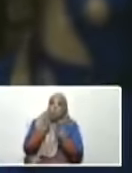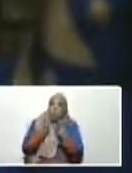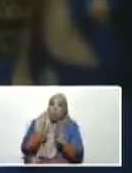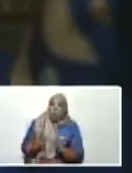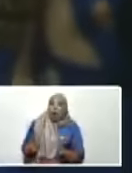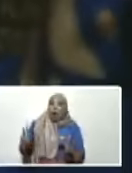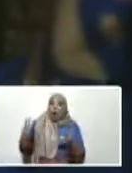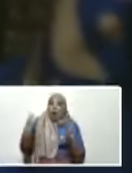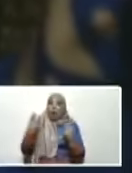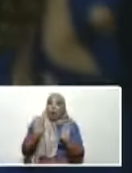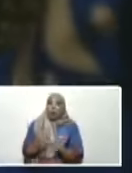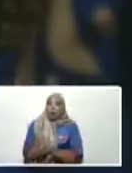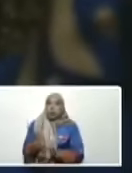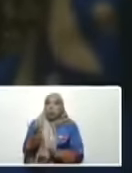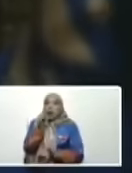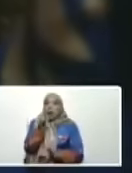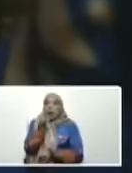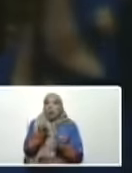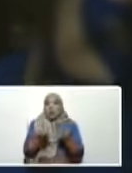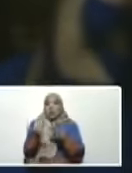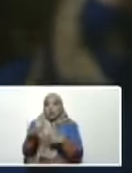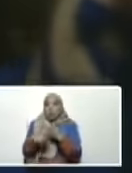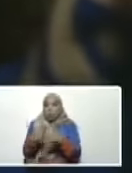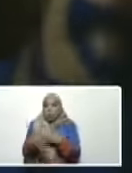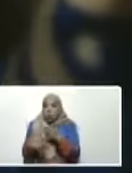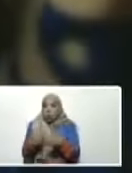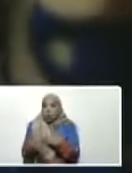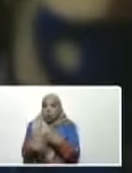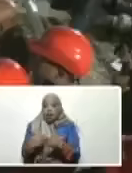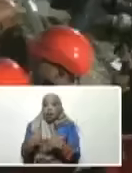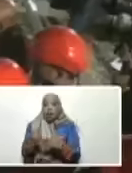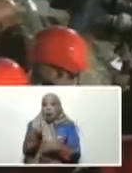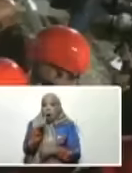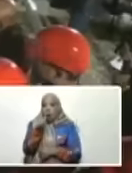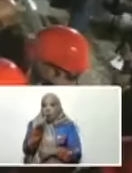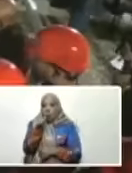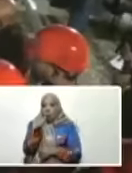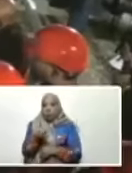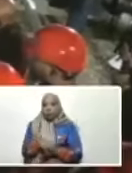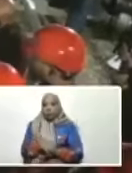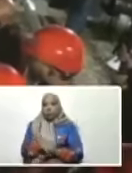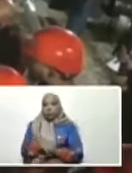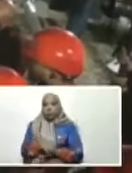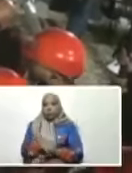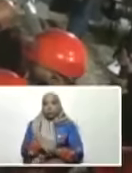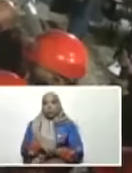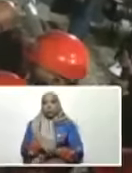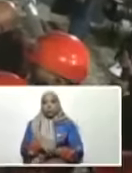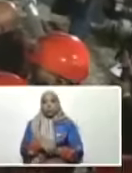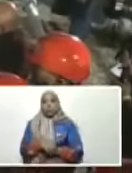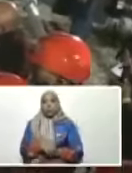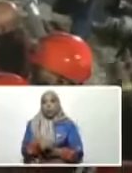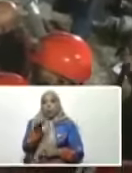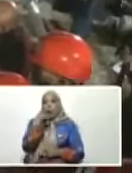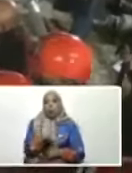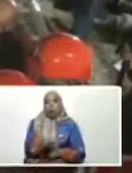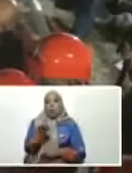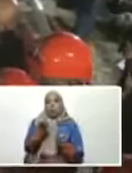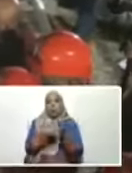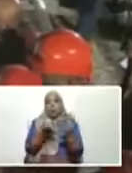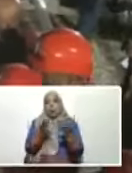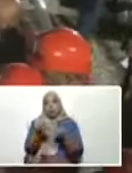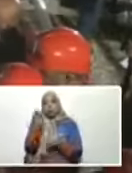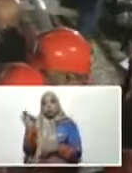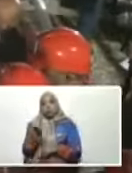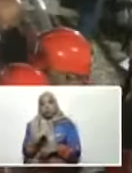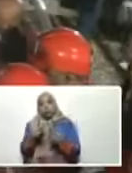con un porcentaje de agua de 60%. El crudo entra a la planta con un porcentaje de agua de 60%.